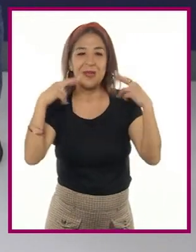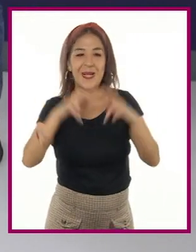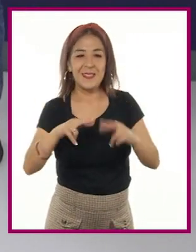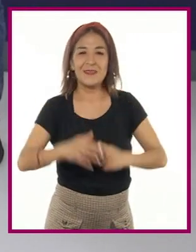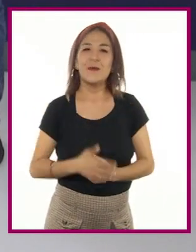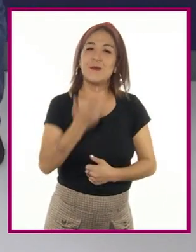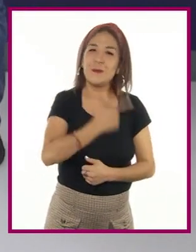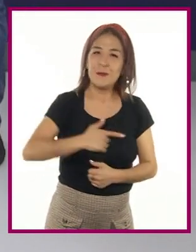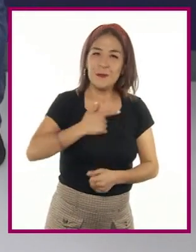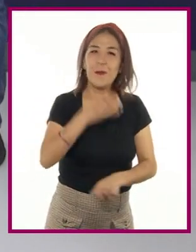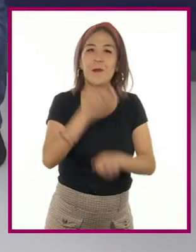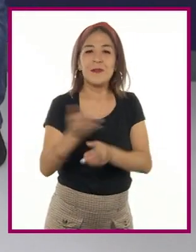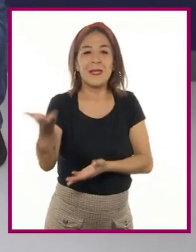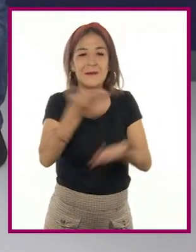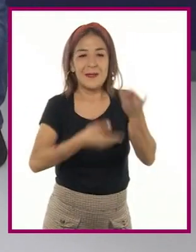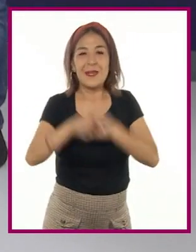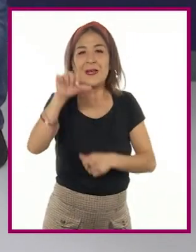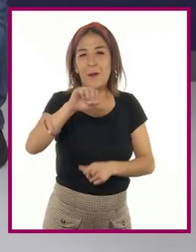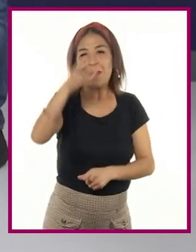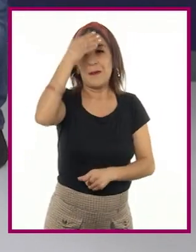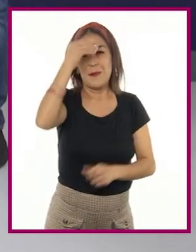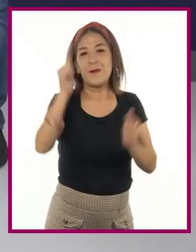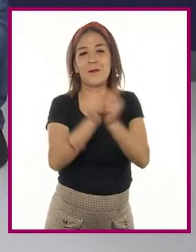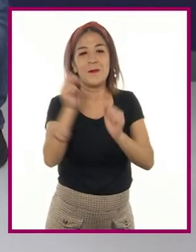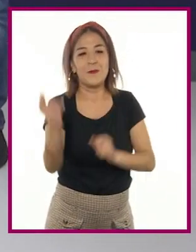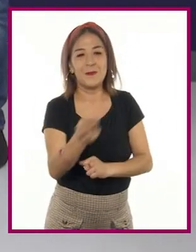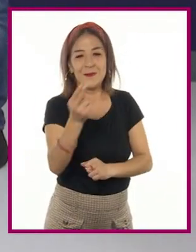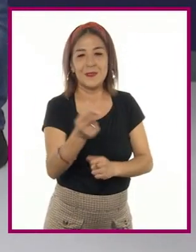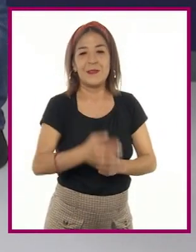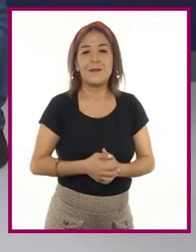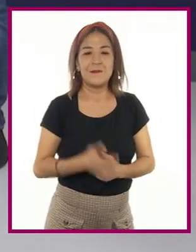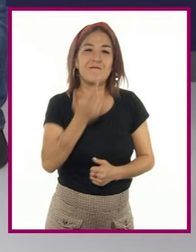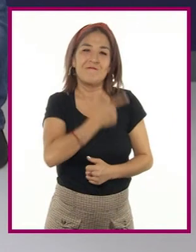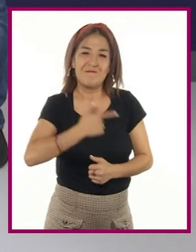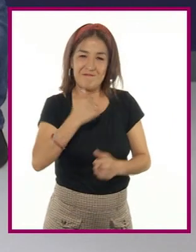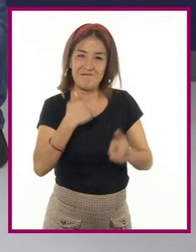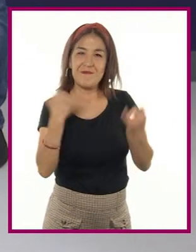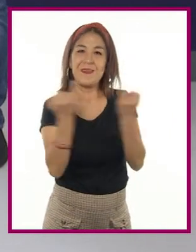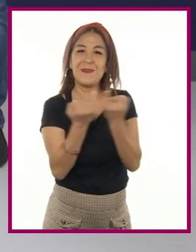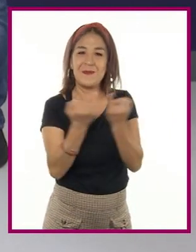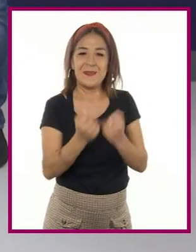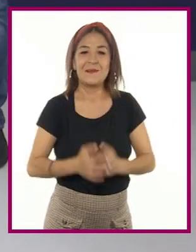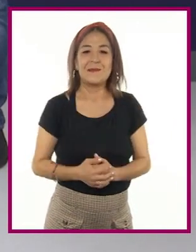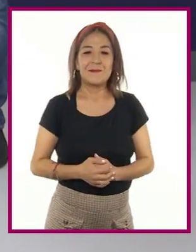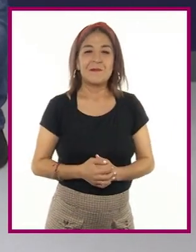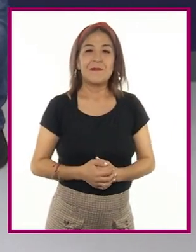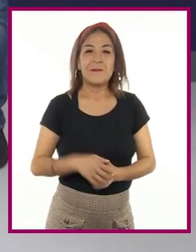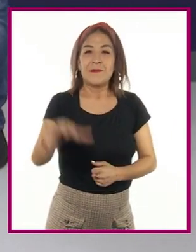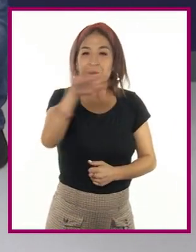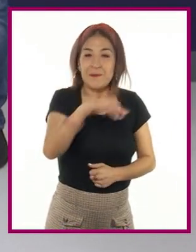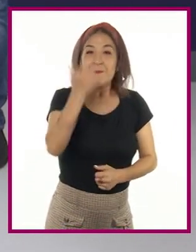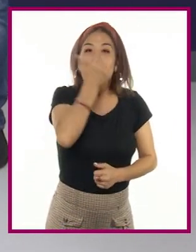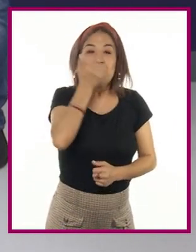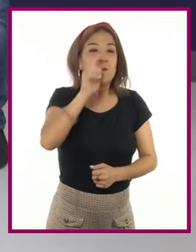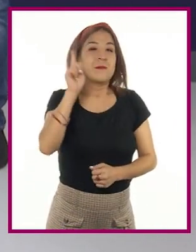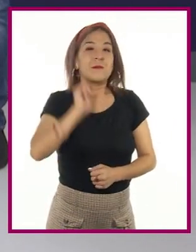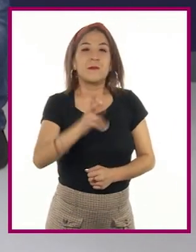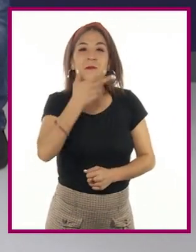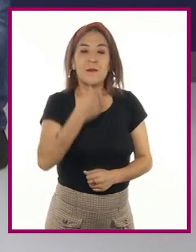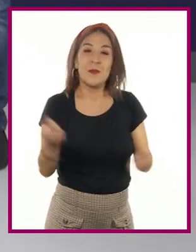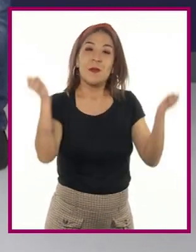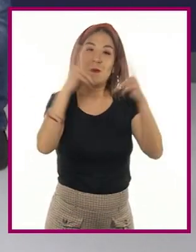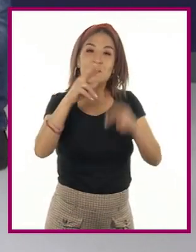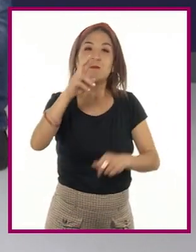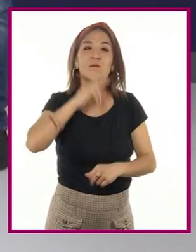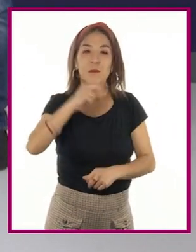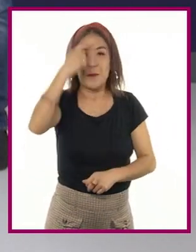fue un gusto compartir los aprendizajes con ustedes el gusto fue mío maestra alumnos alumnos nos veremos pronto